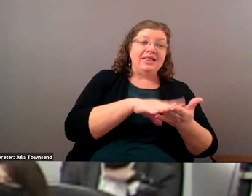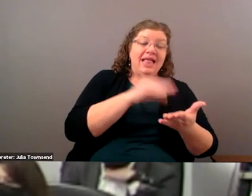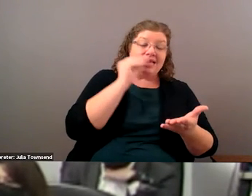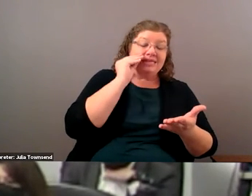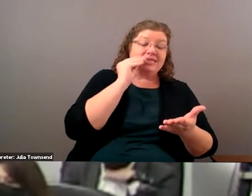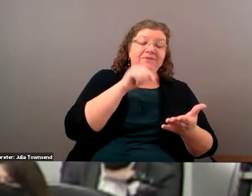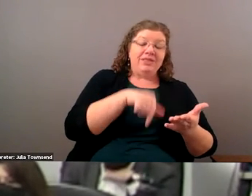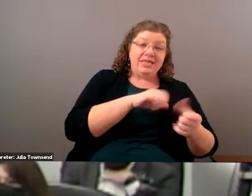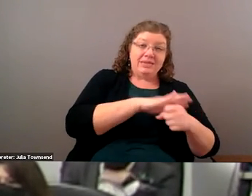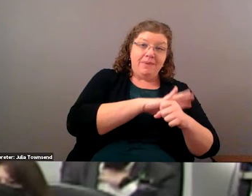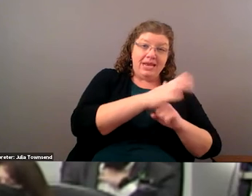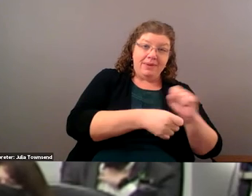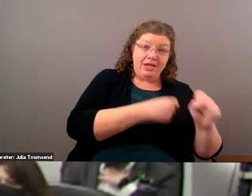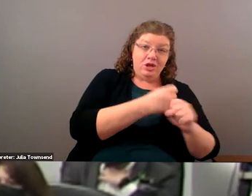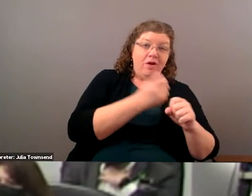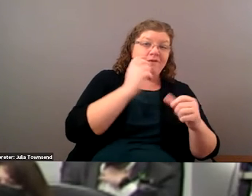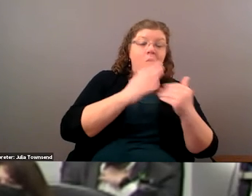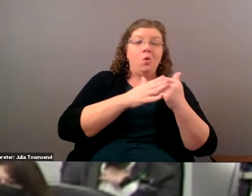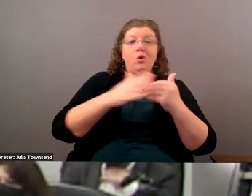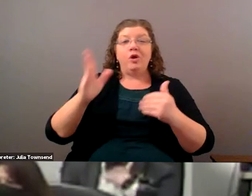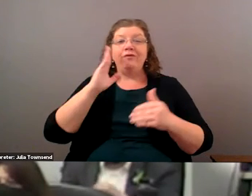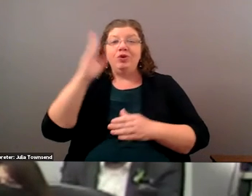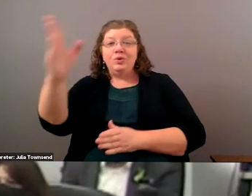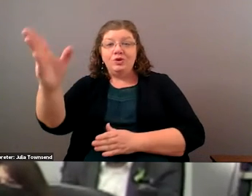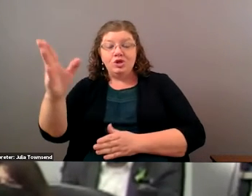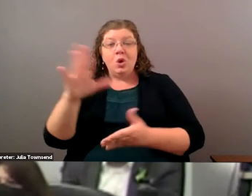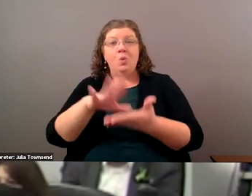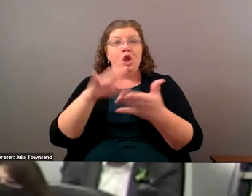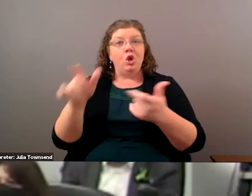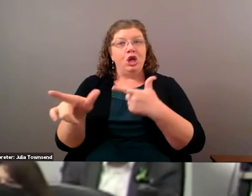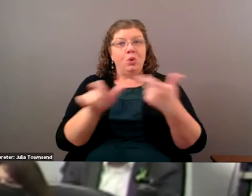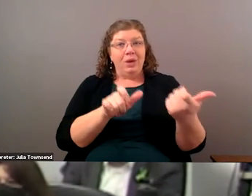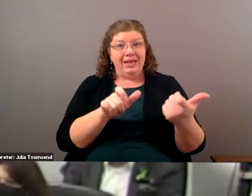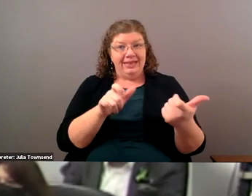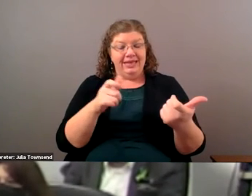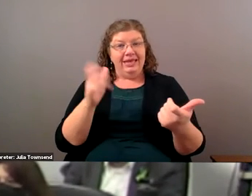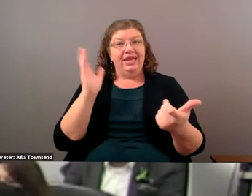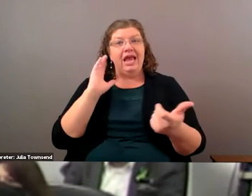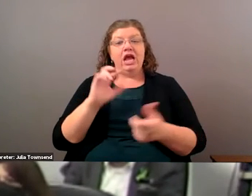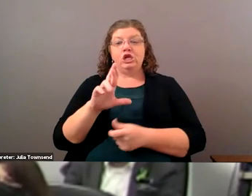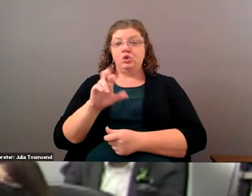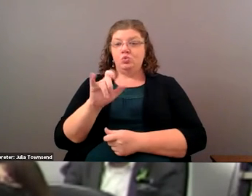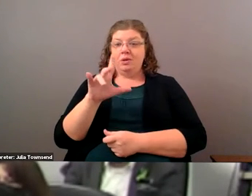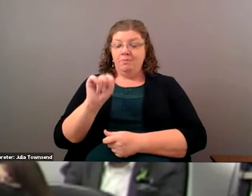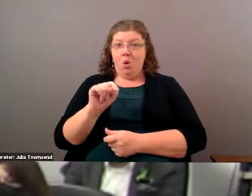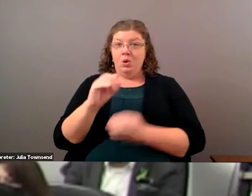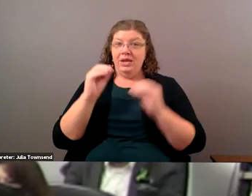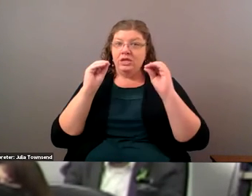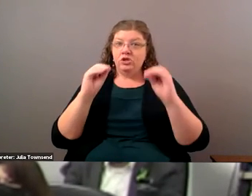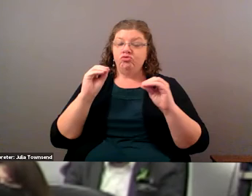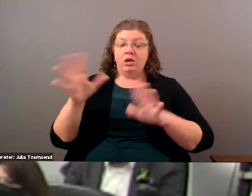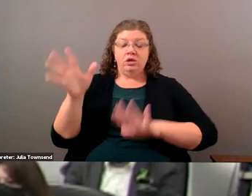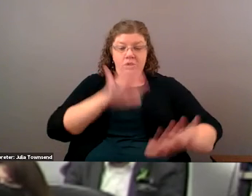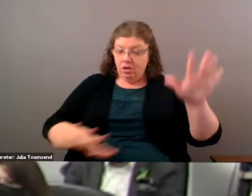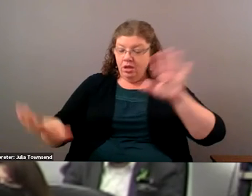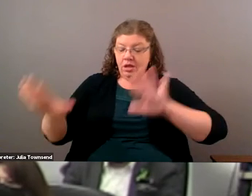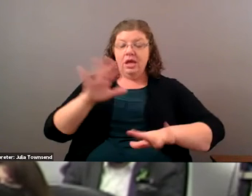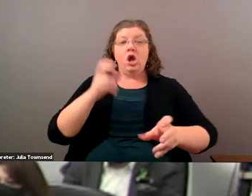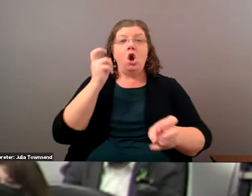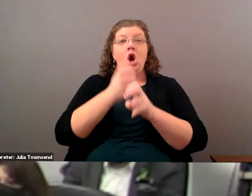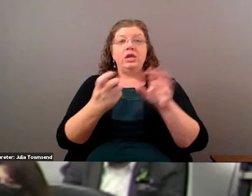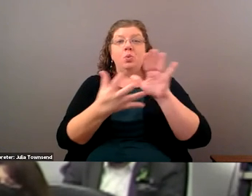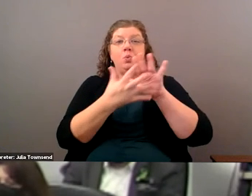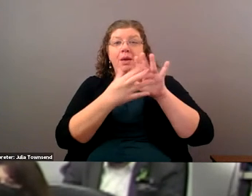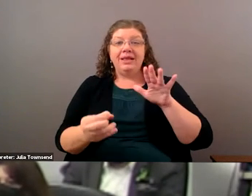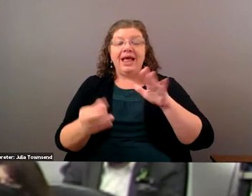las aplicamos en el futuro. Así que nosotros aprendimos muy rápido conforme tenemos realidades de aprendizaje a distancia, que fue difícil replicar el